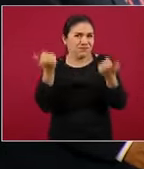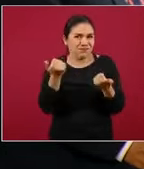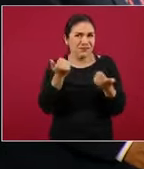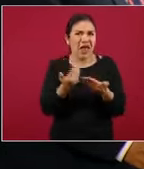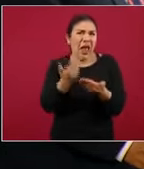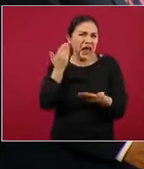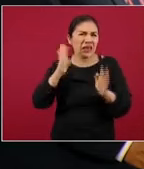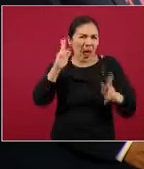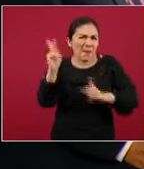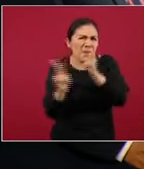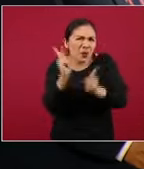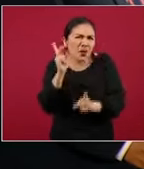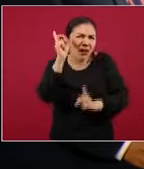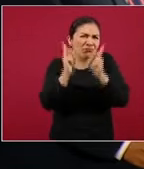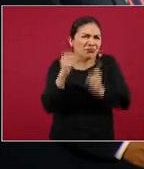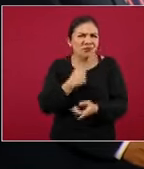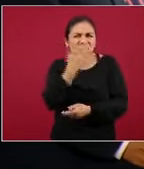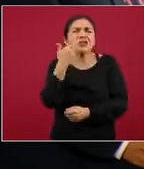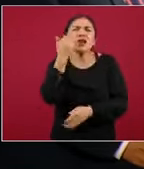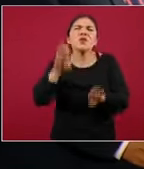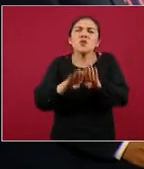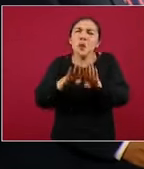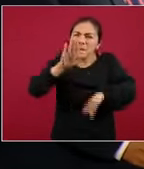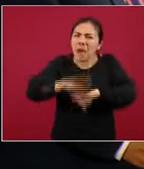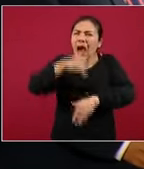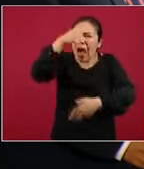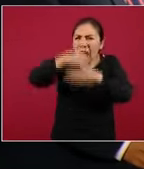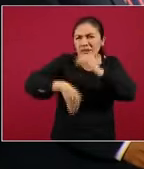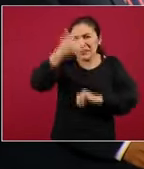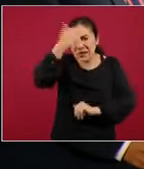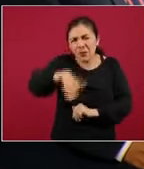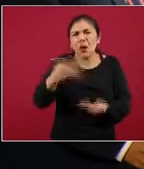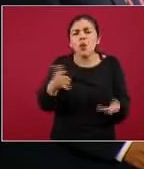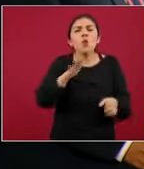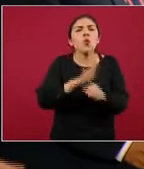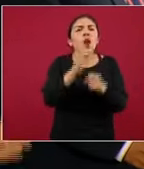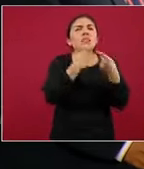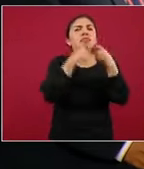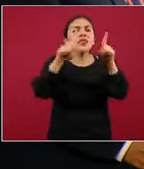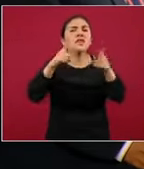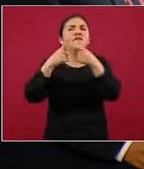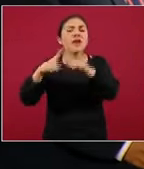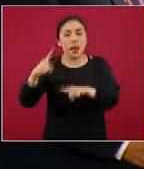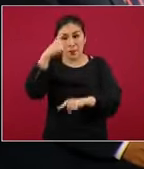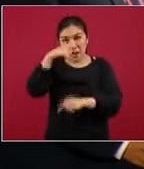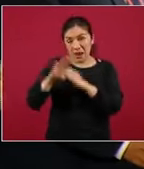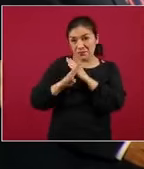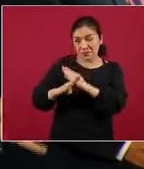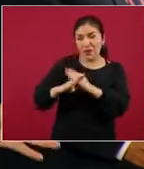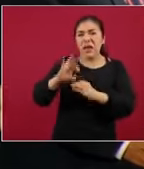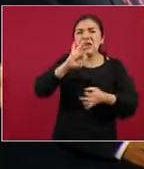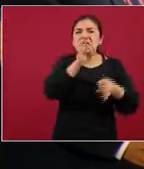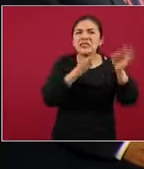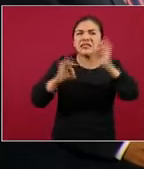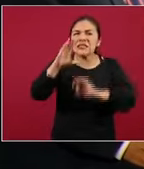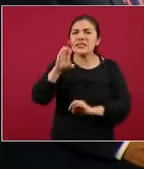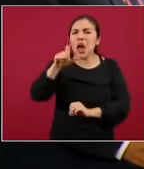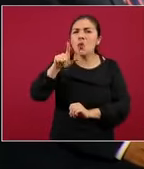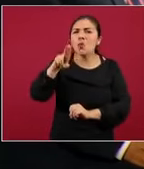de pronto quisiera actualizar. Las diferencias entre esto de la inmunidad celular y